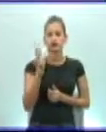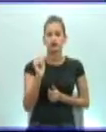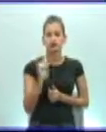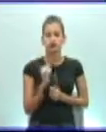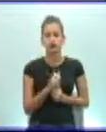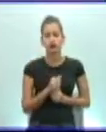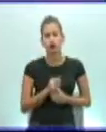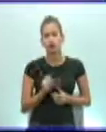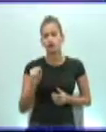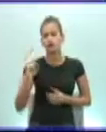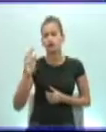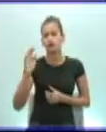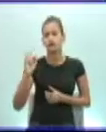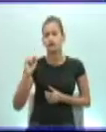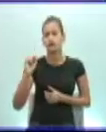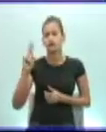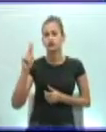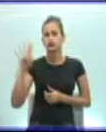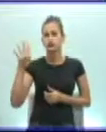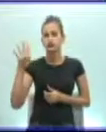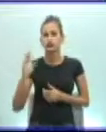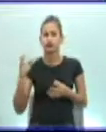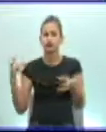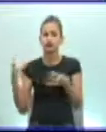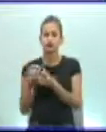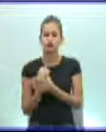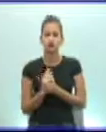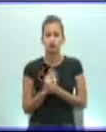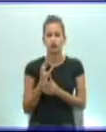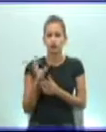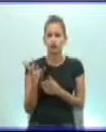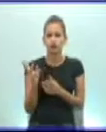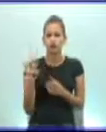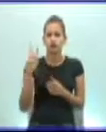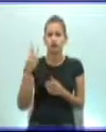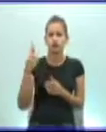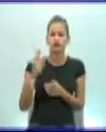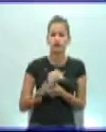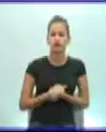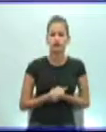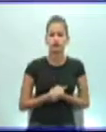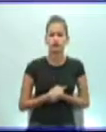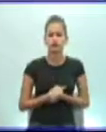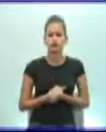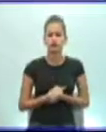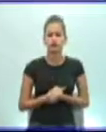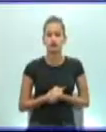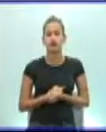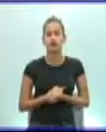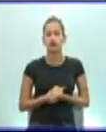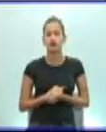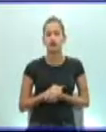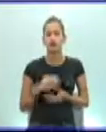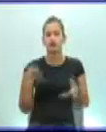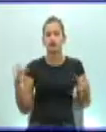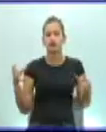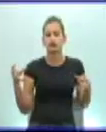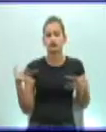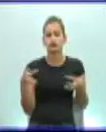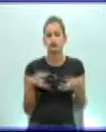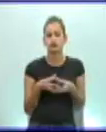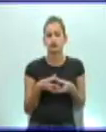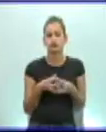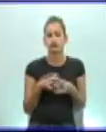subconjunto del conjunto de los números racionales. Y el conjunto de los números enteros no es